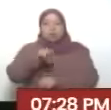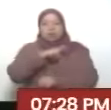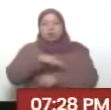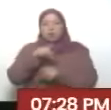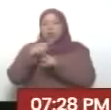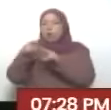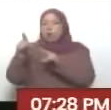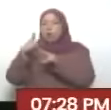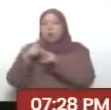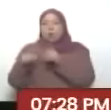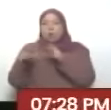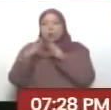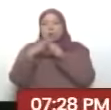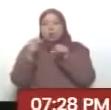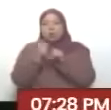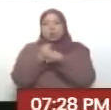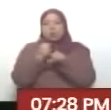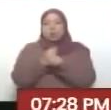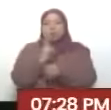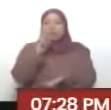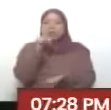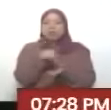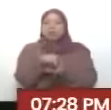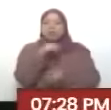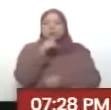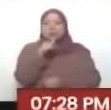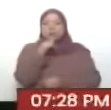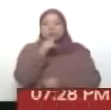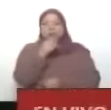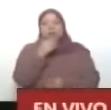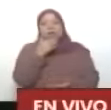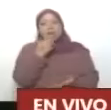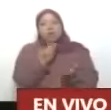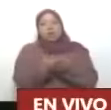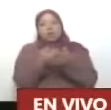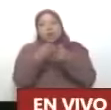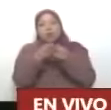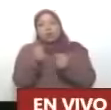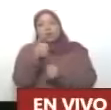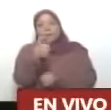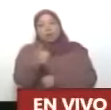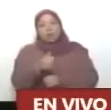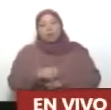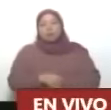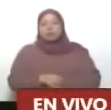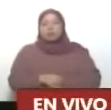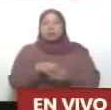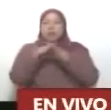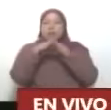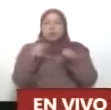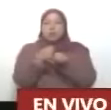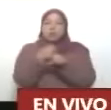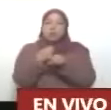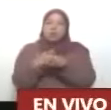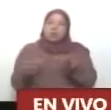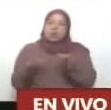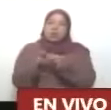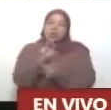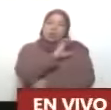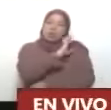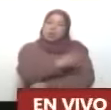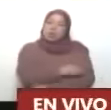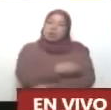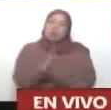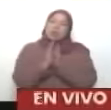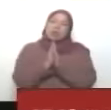zarahotratistas, todos, donde estén. Les doy las gracias porque todo salió muy bien, porque todos unimos nuestra energía para